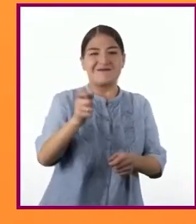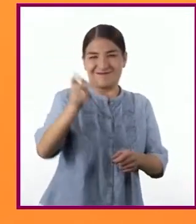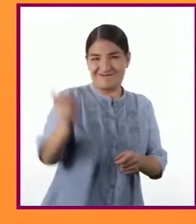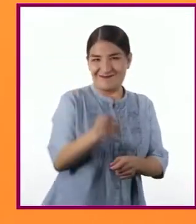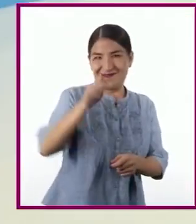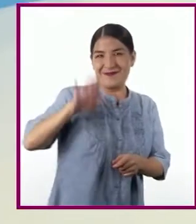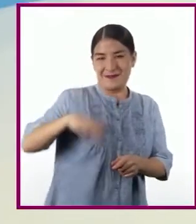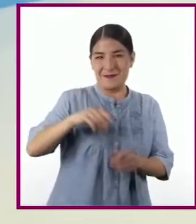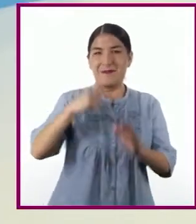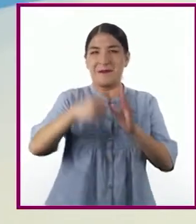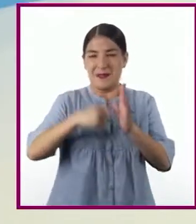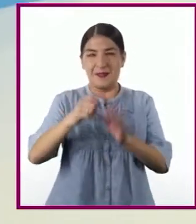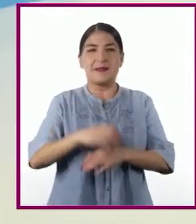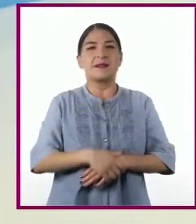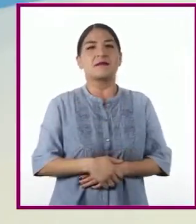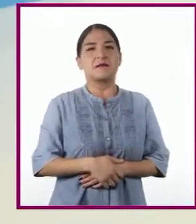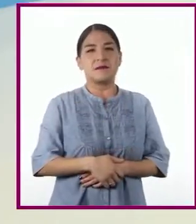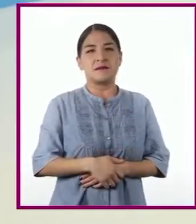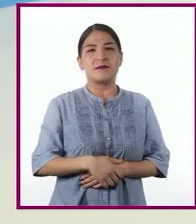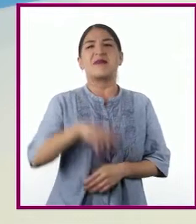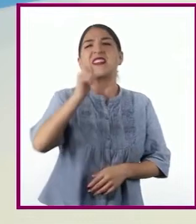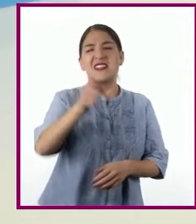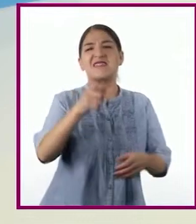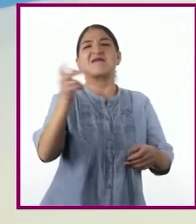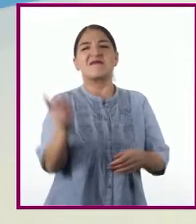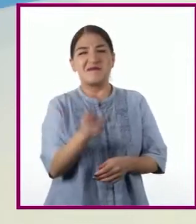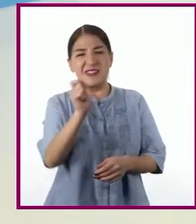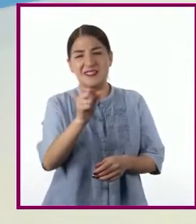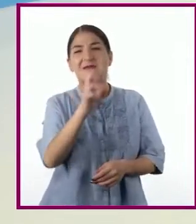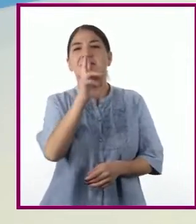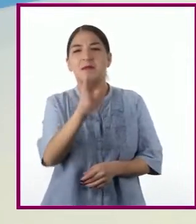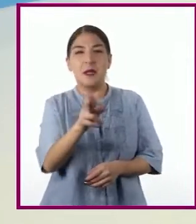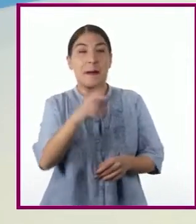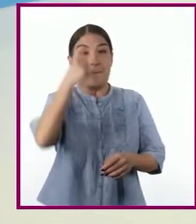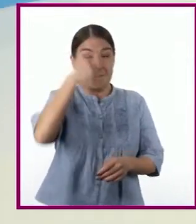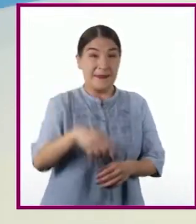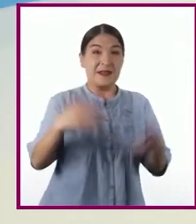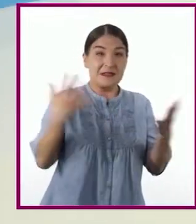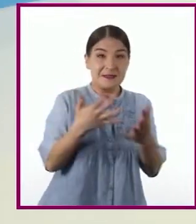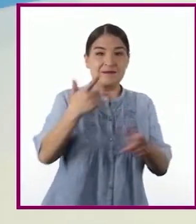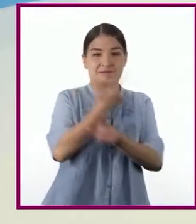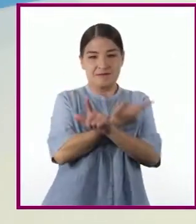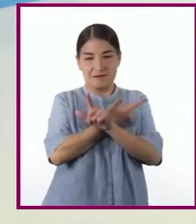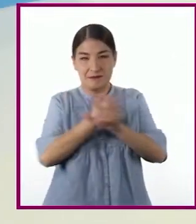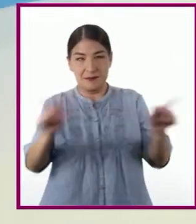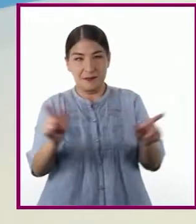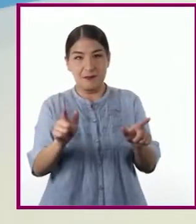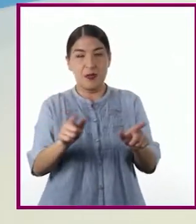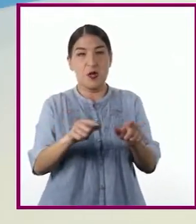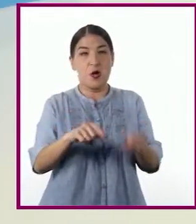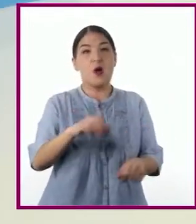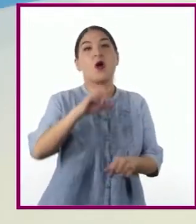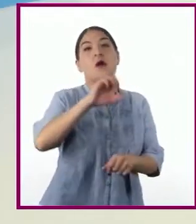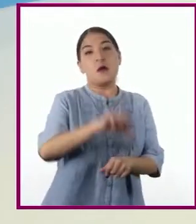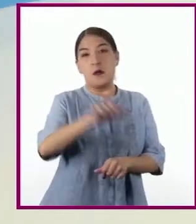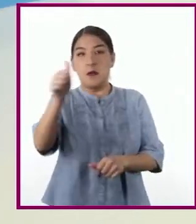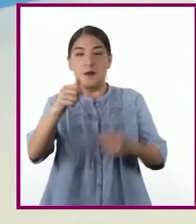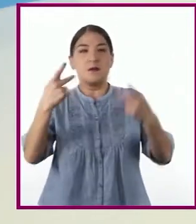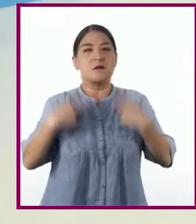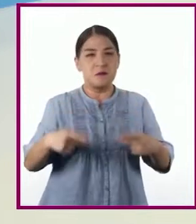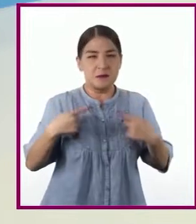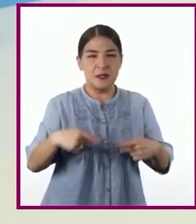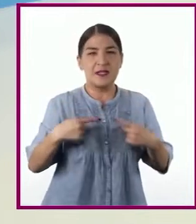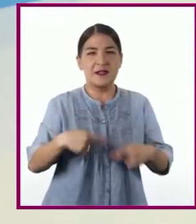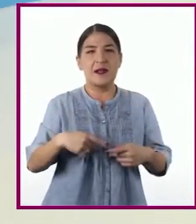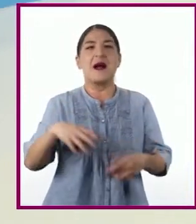video? Se resaltó que, para el ejercicio de la libertad con respecto a las otras personas,